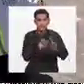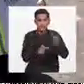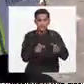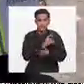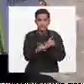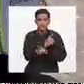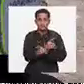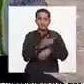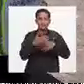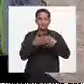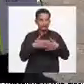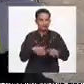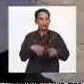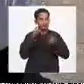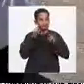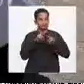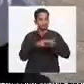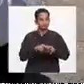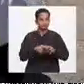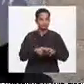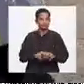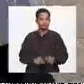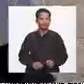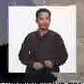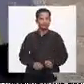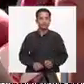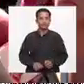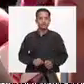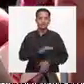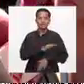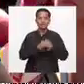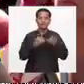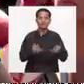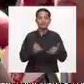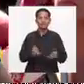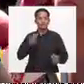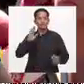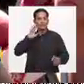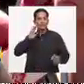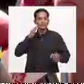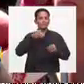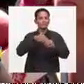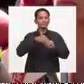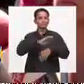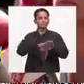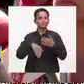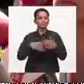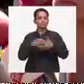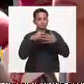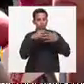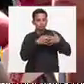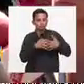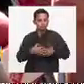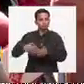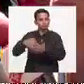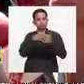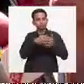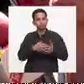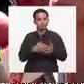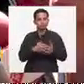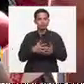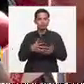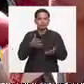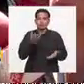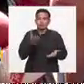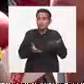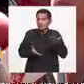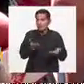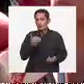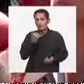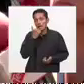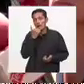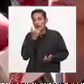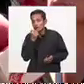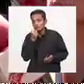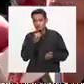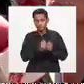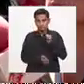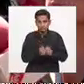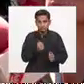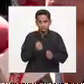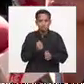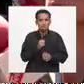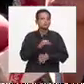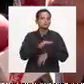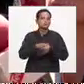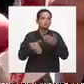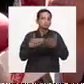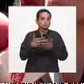personas con discapacidad La idea es estar totalmente coordinados para que d se presente tener